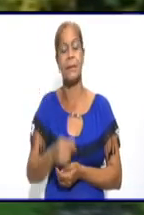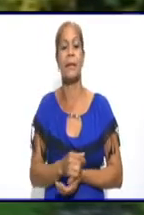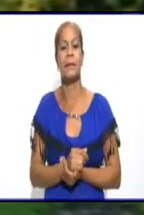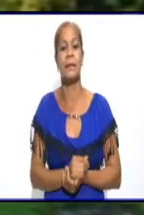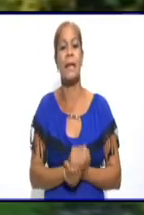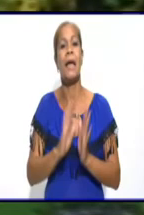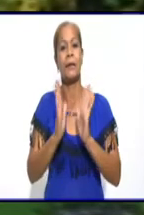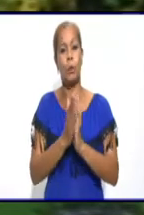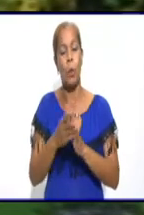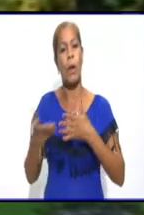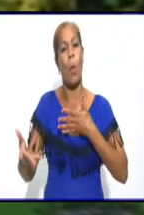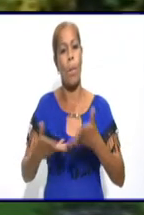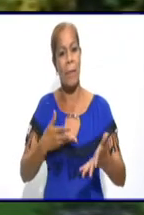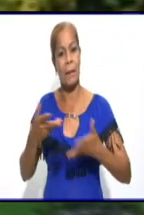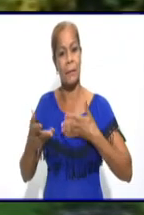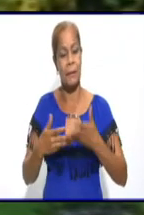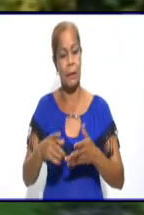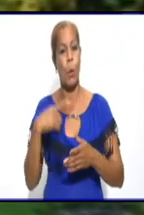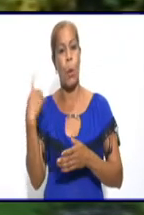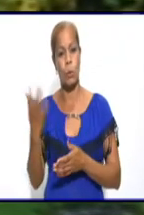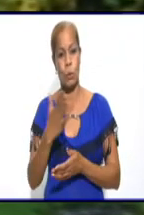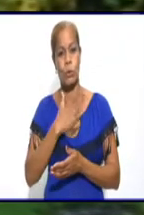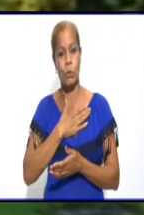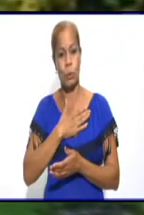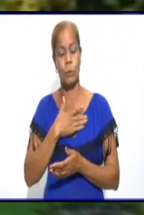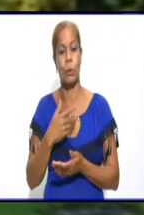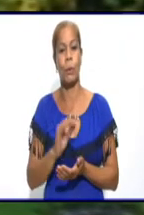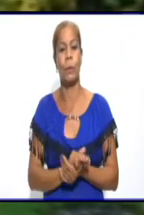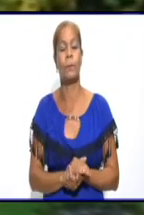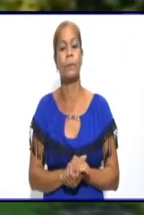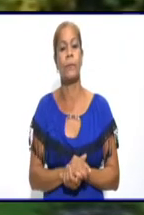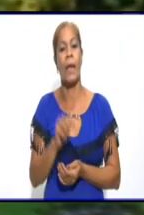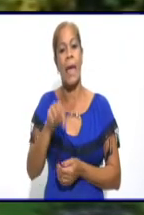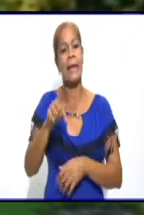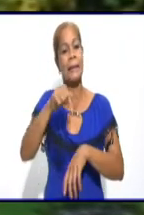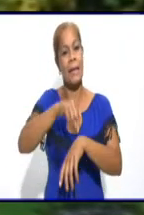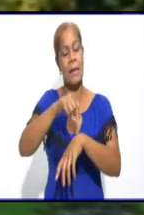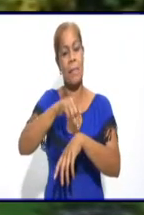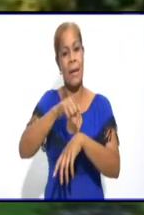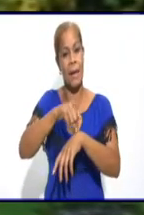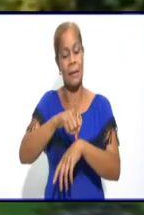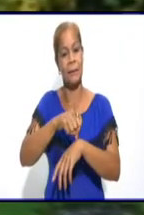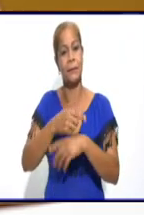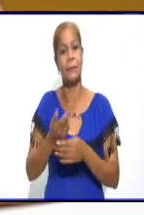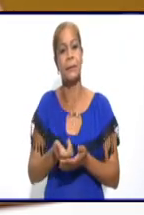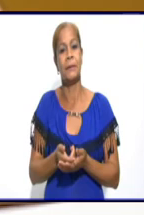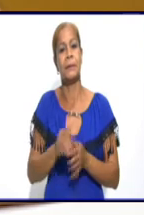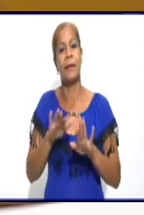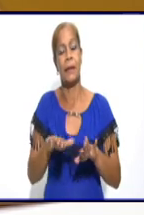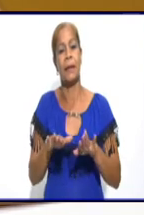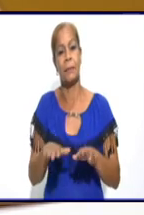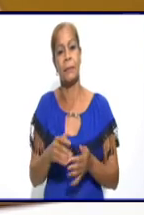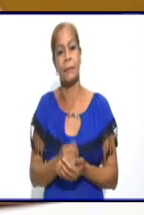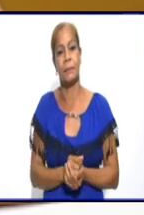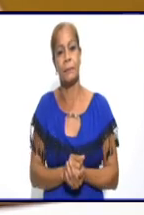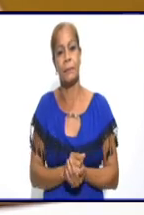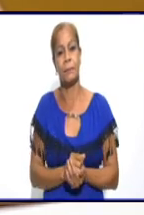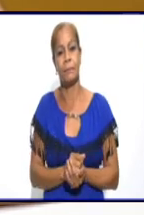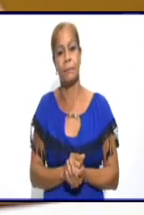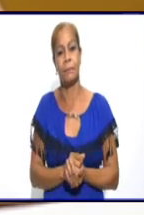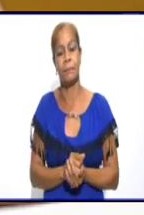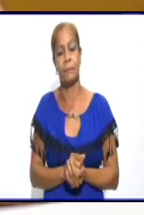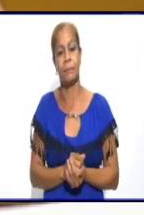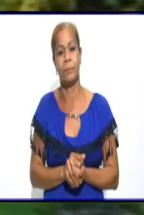compartir con nosotros todo este nivel de consejería vamos a llamarlo así referido a